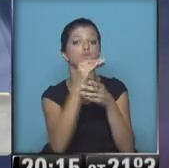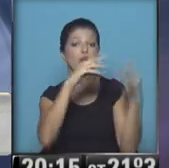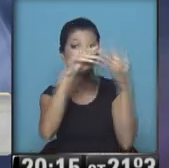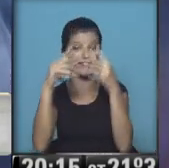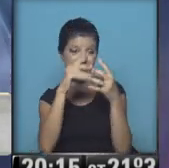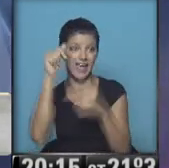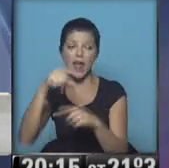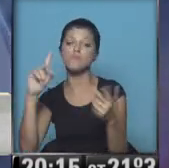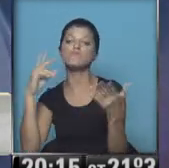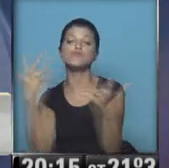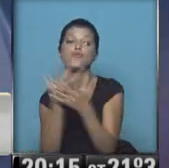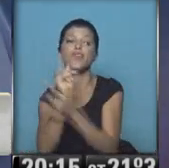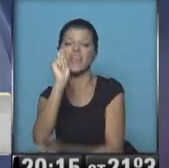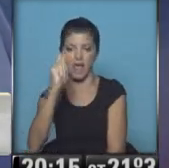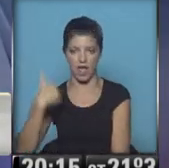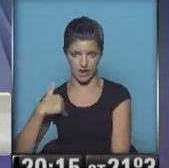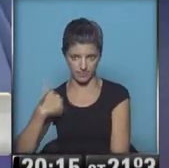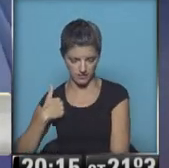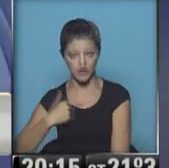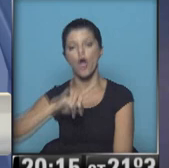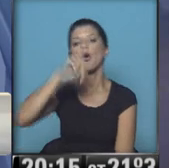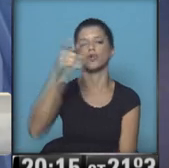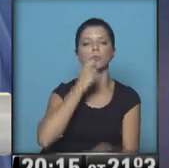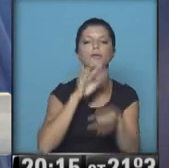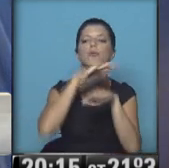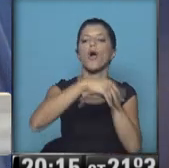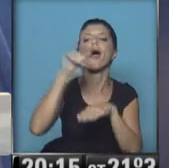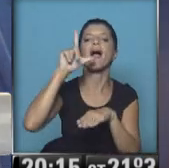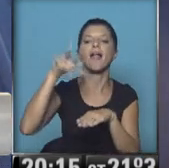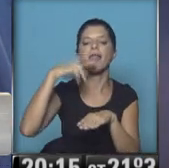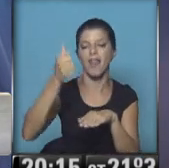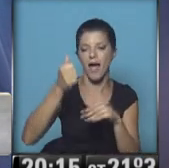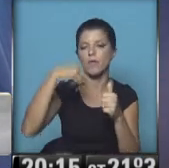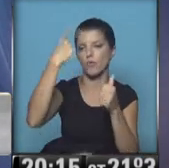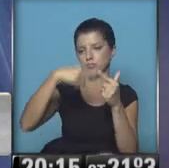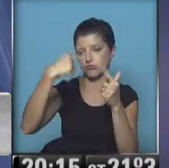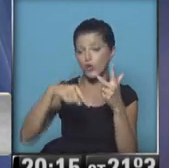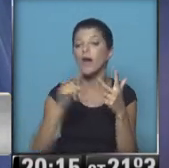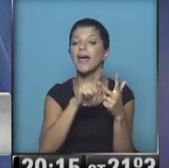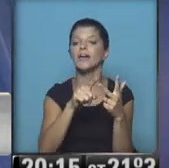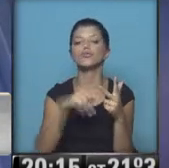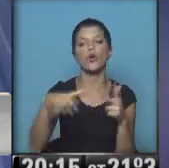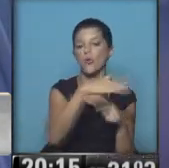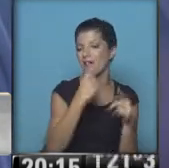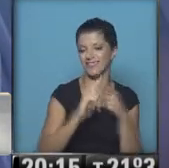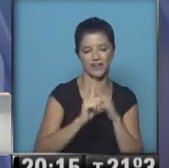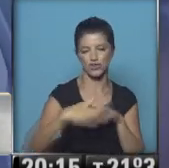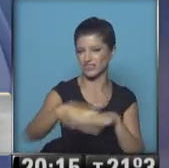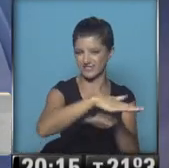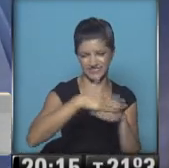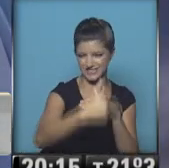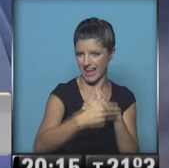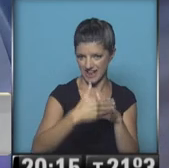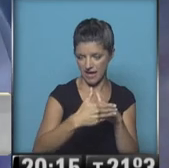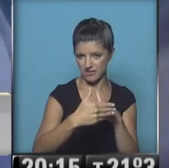Argentina. Otro tipo de productos, lavas, lahares, flujos piroclásticos, afectan a las zonas inmediatas de los volcanes y por lo